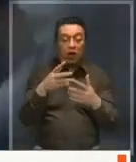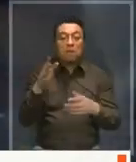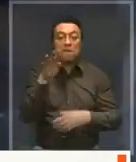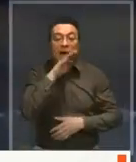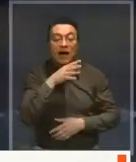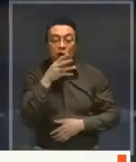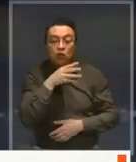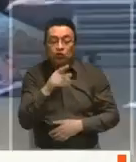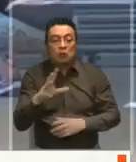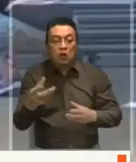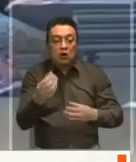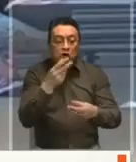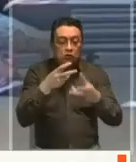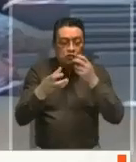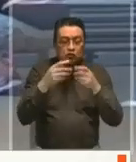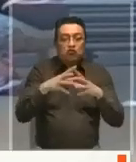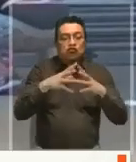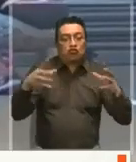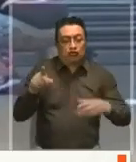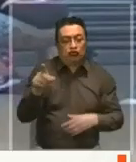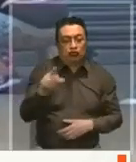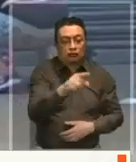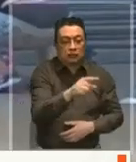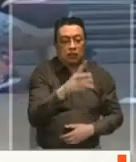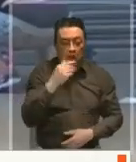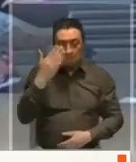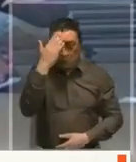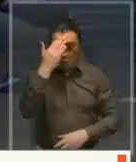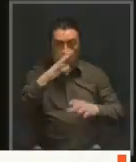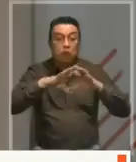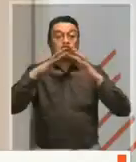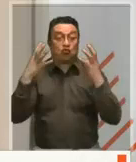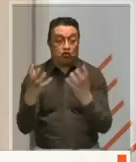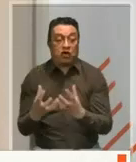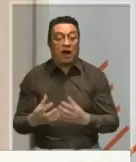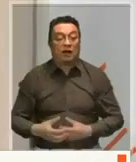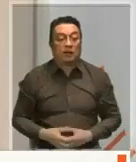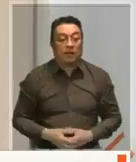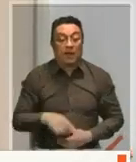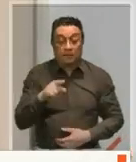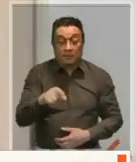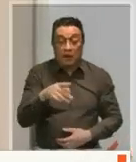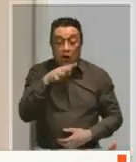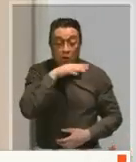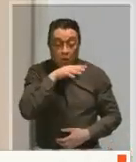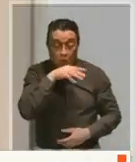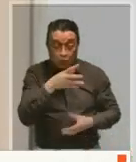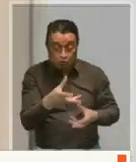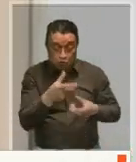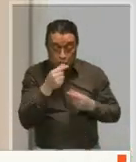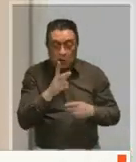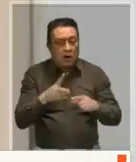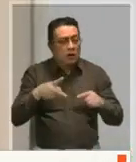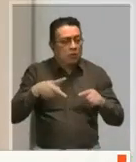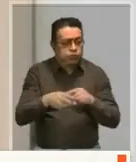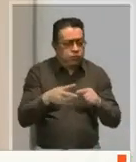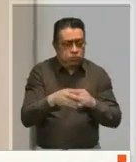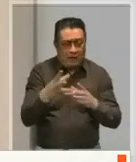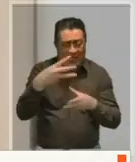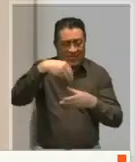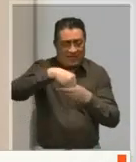de forma desproporcional algo que preocupa a nivel mundial el uso de esta sustancia es muy restringida a nivel